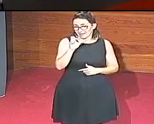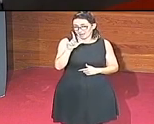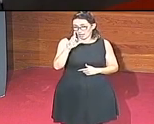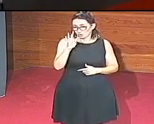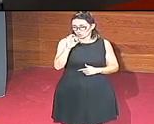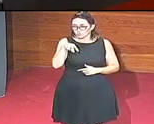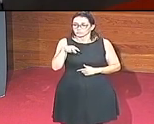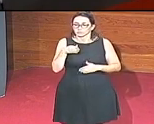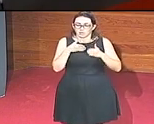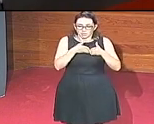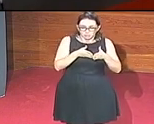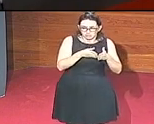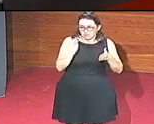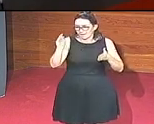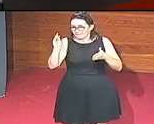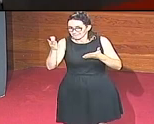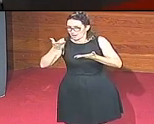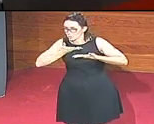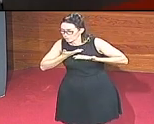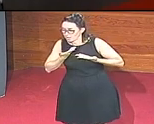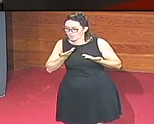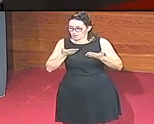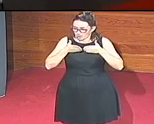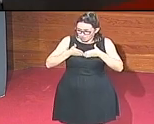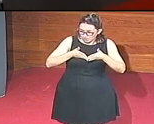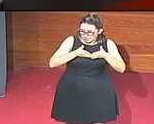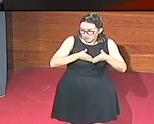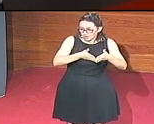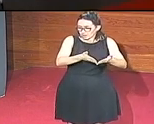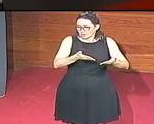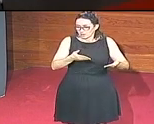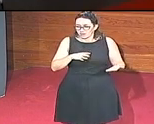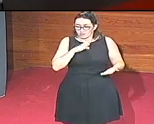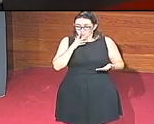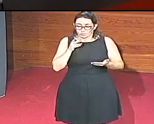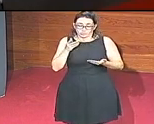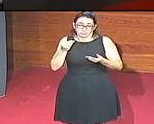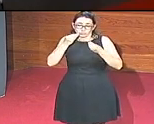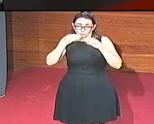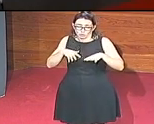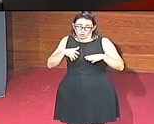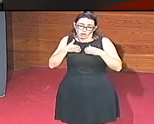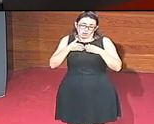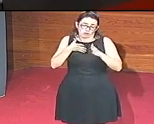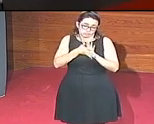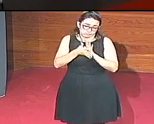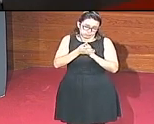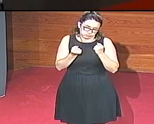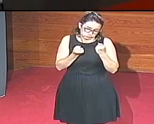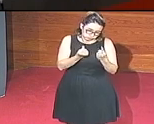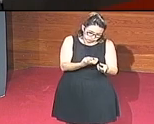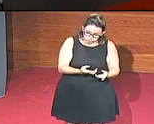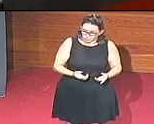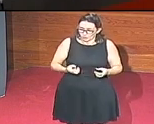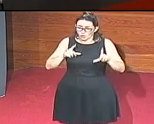rescatar al endurance como la historia del endurance ha contado tantas veces y hay tantas fotografías porque había un fotógrafo allí